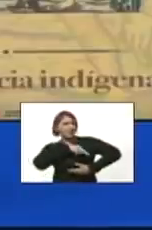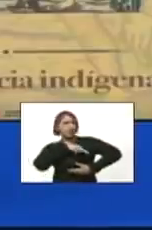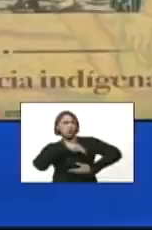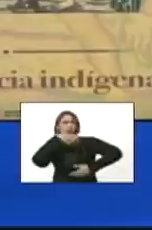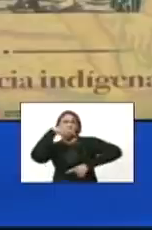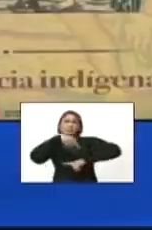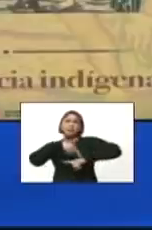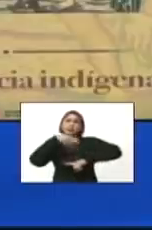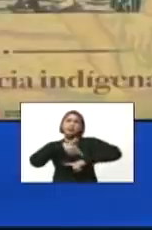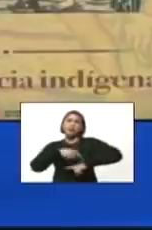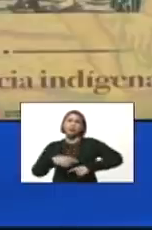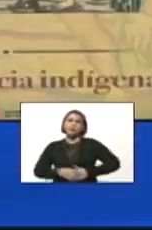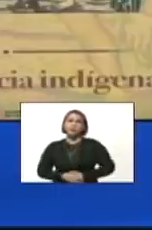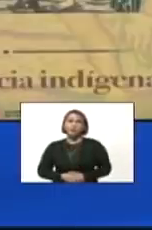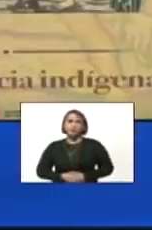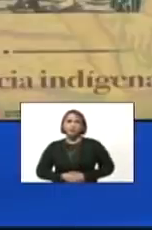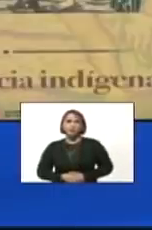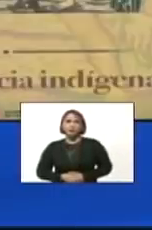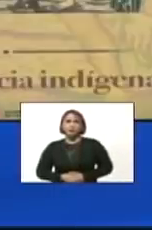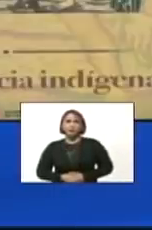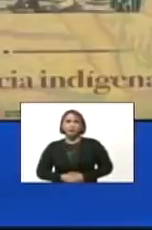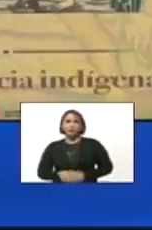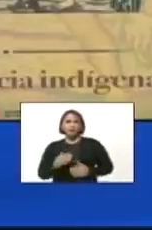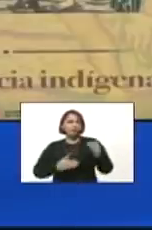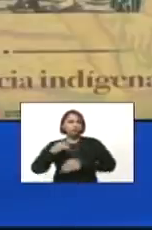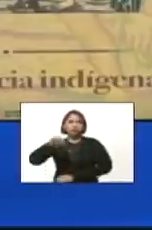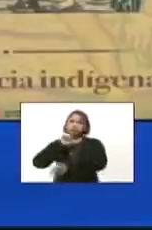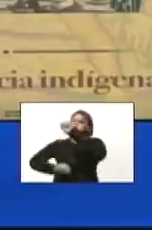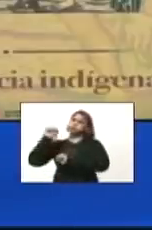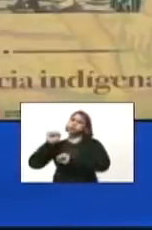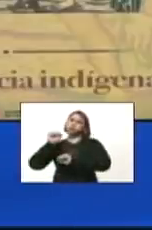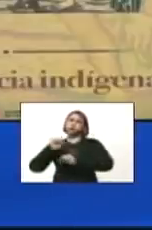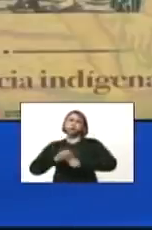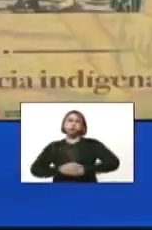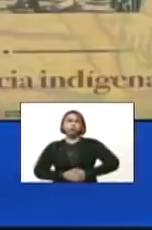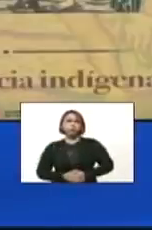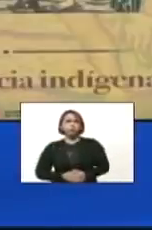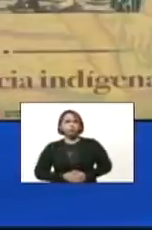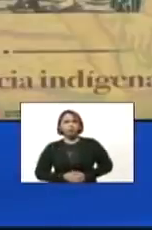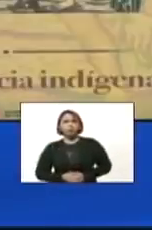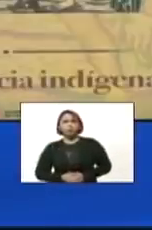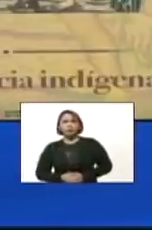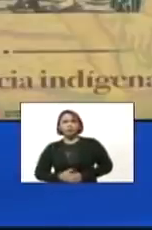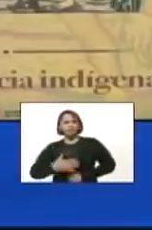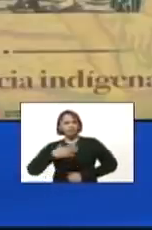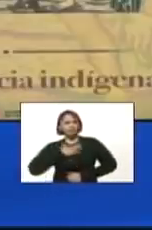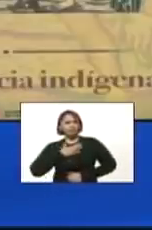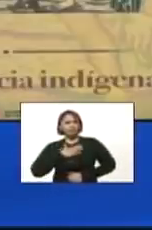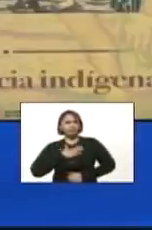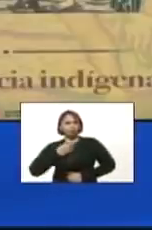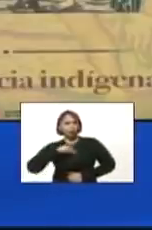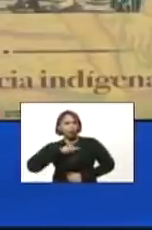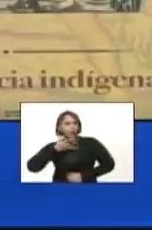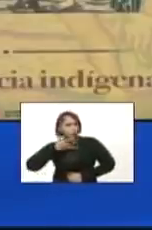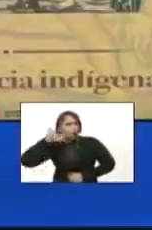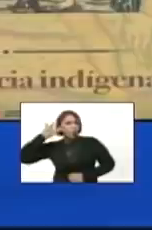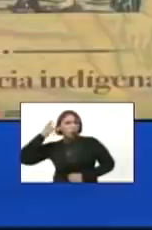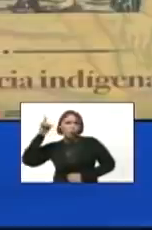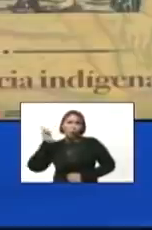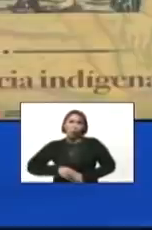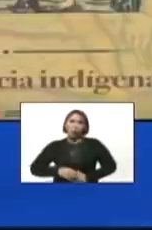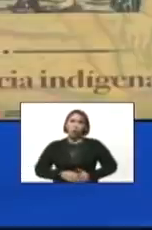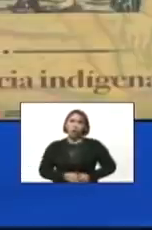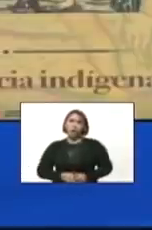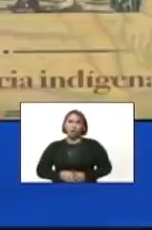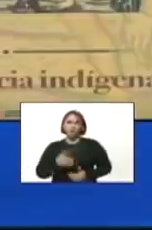tiempo, alta de rebeldía a la frente, llevando en el pecho nuestro orgullo y